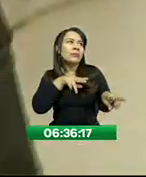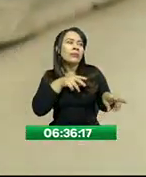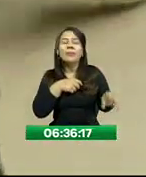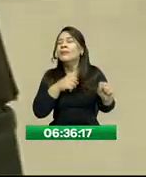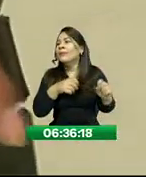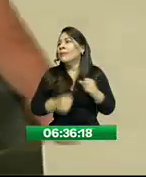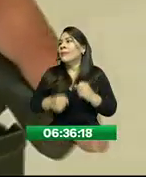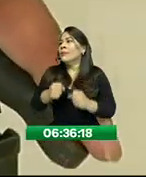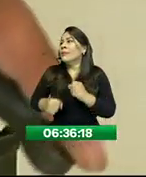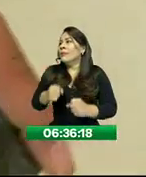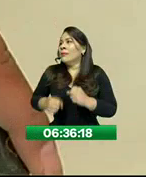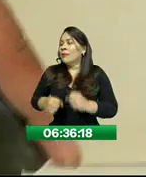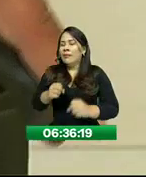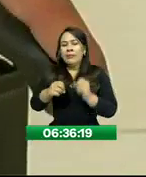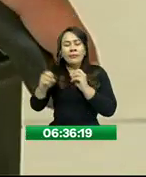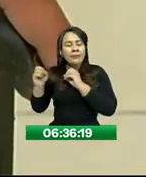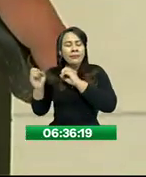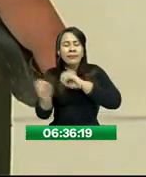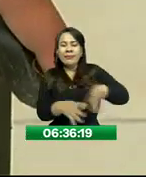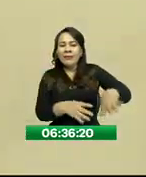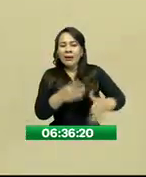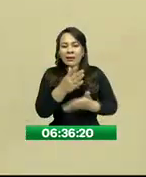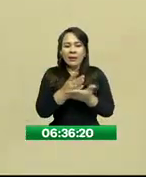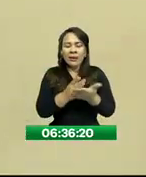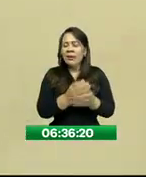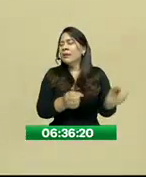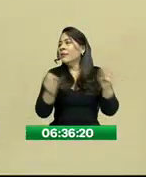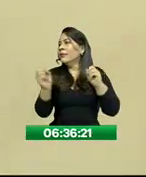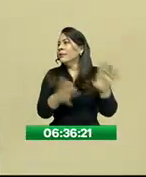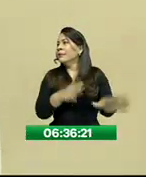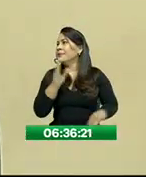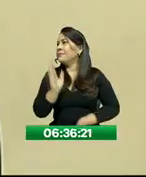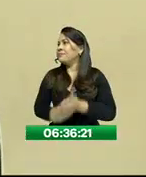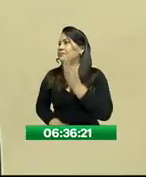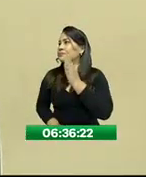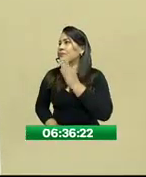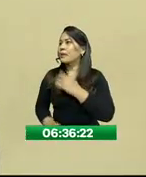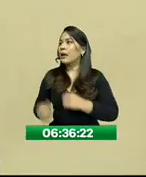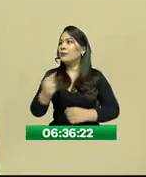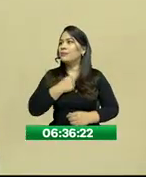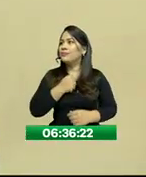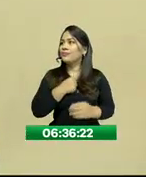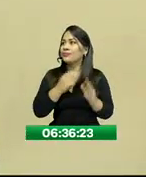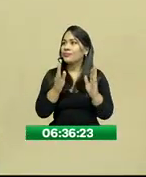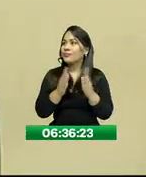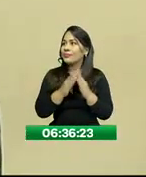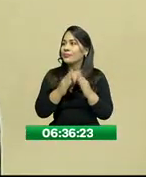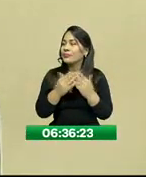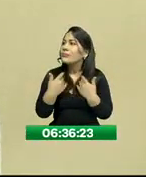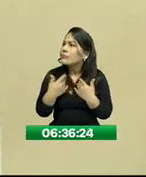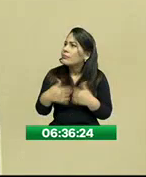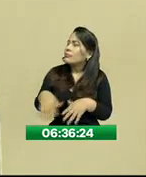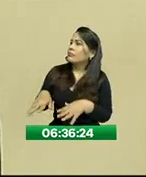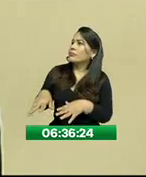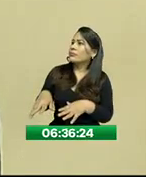machete a un lado y procediendo a empujarle y mordiéndole al propietario de la... propietario del inmueble. Se había lanzado por la parte de